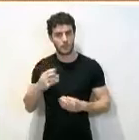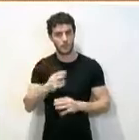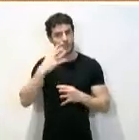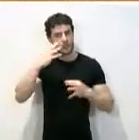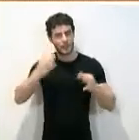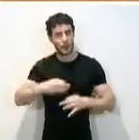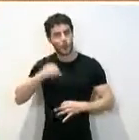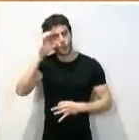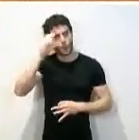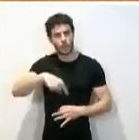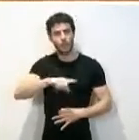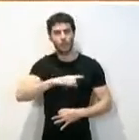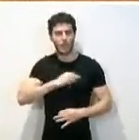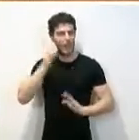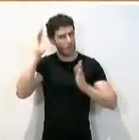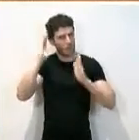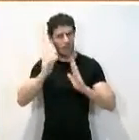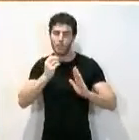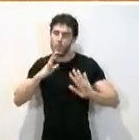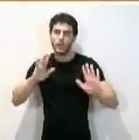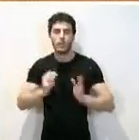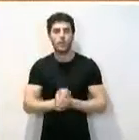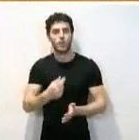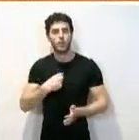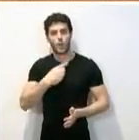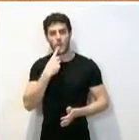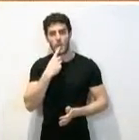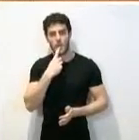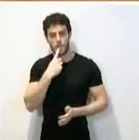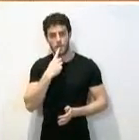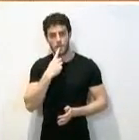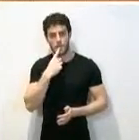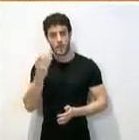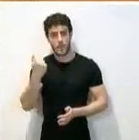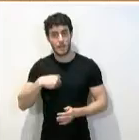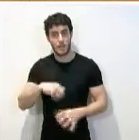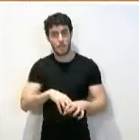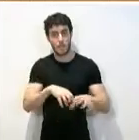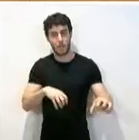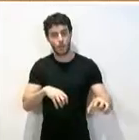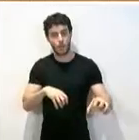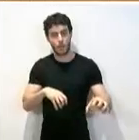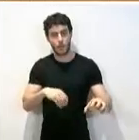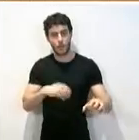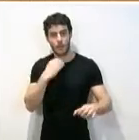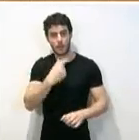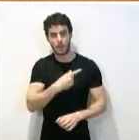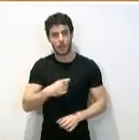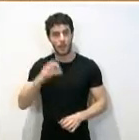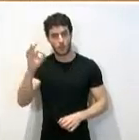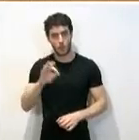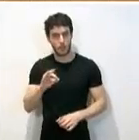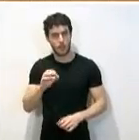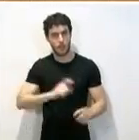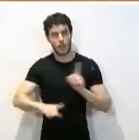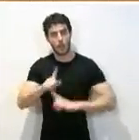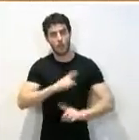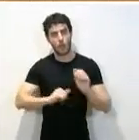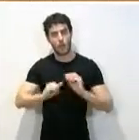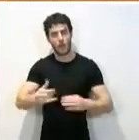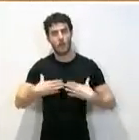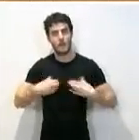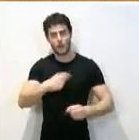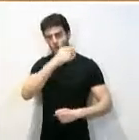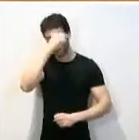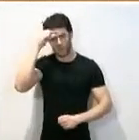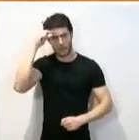barbaridad. Bueno, pues yo diría que ya hay una amplia mayoría, que rozaría casi el 100%, que tienen problemas de salud mental.